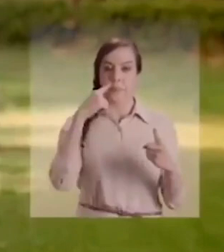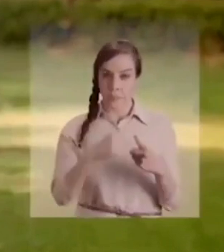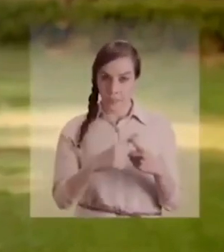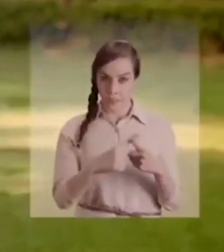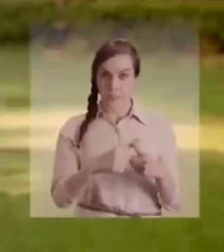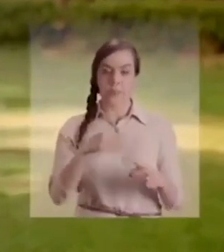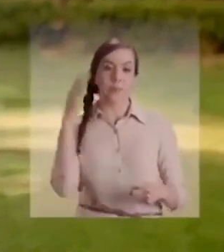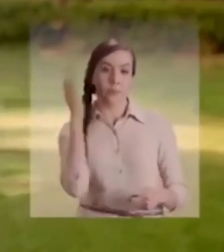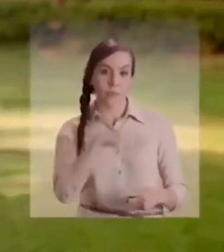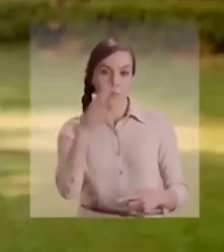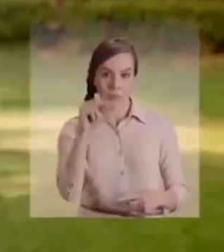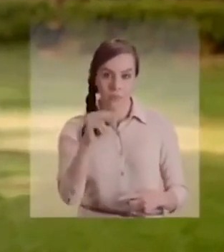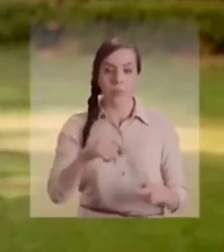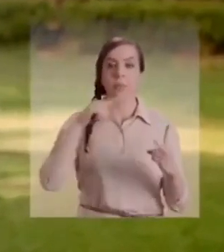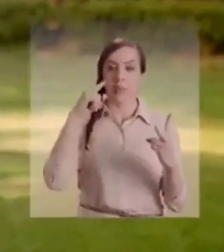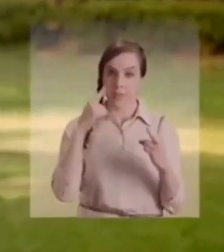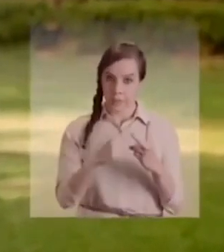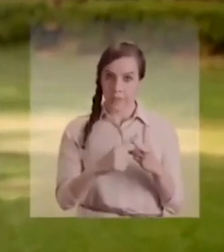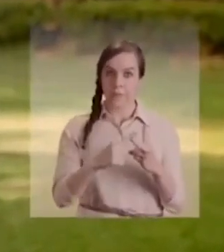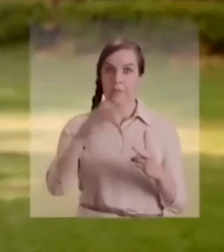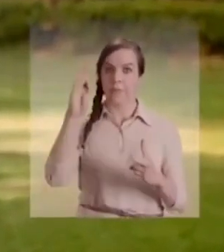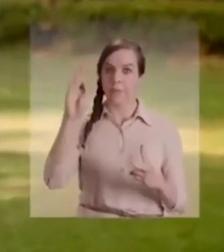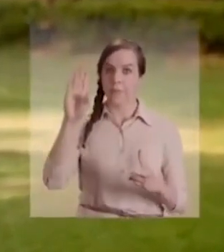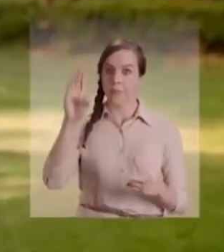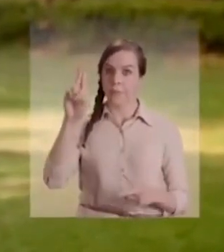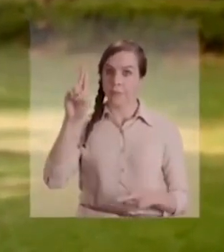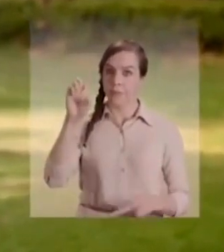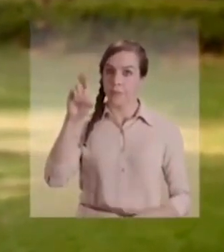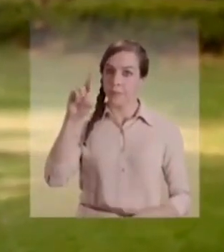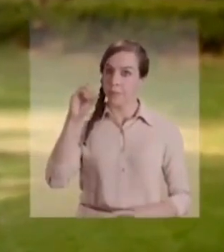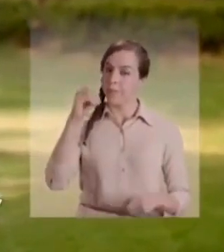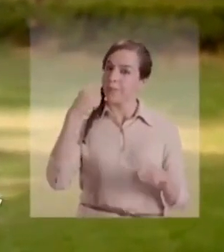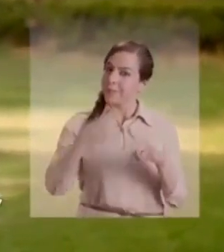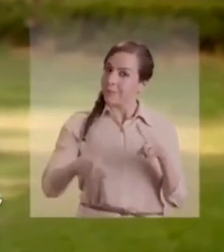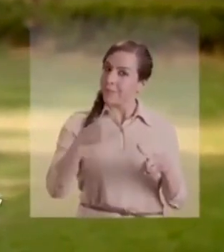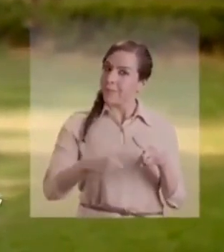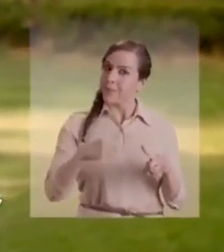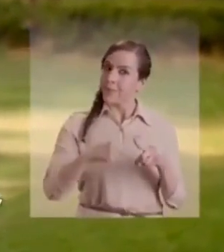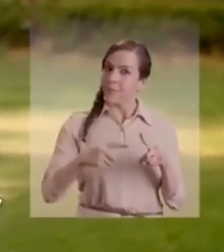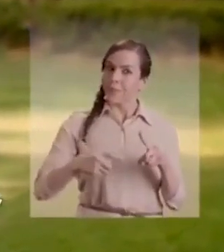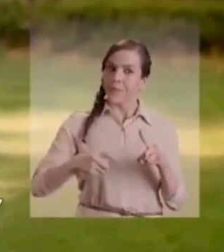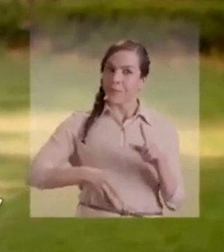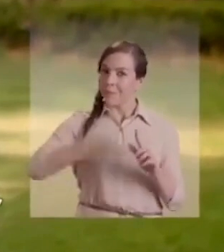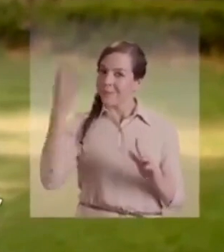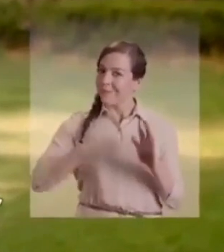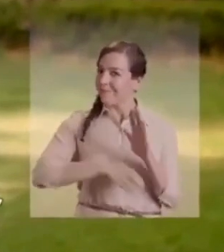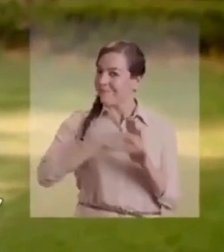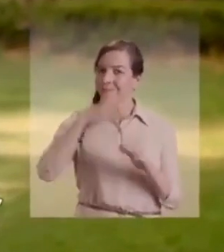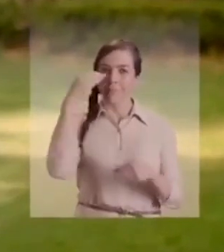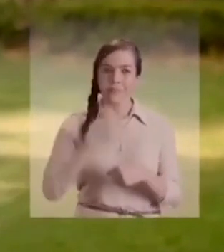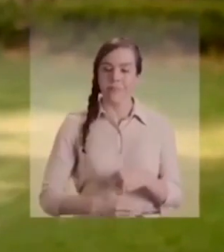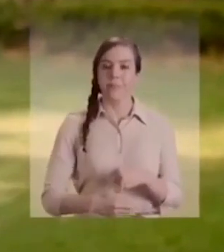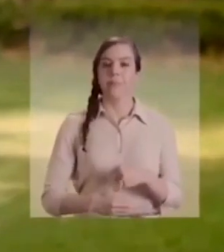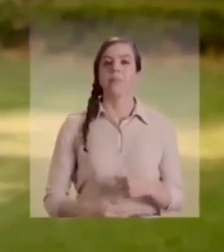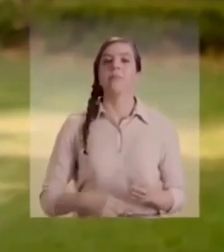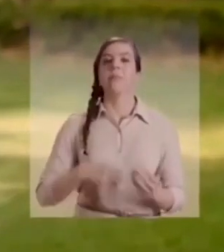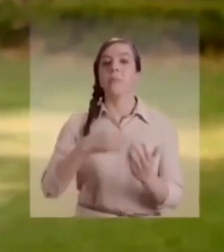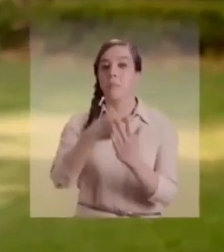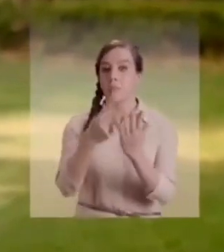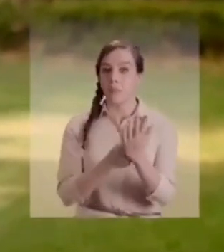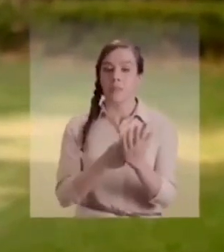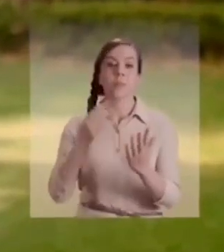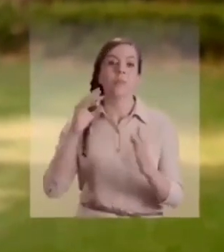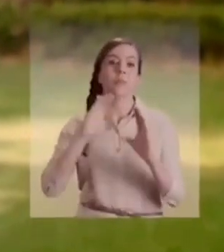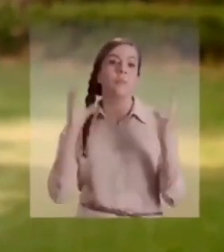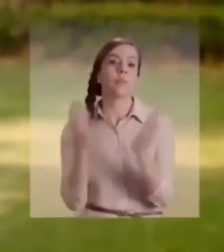3 compromisos. No les voy a fallar. Segundo, vamos a terminar con fueros y privilegios. Voy a enviar una